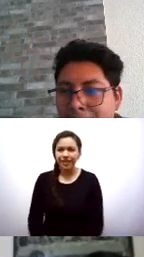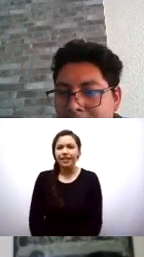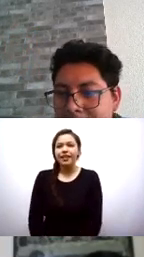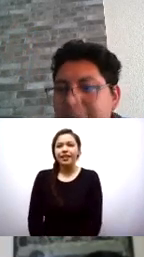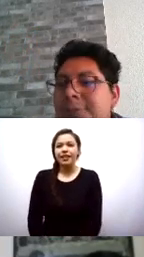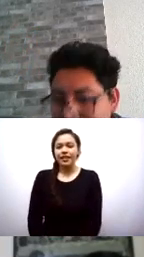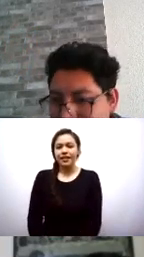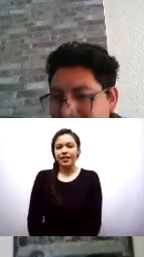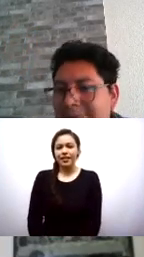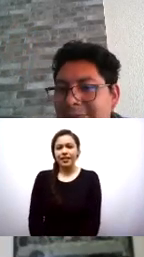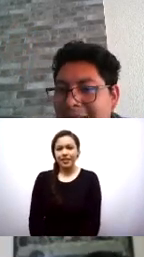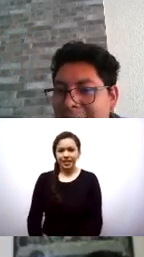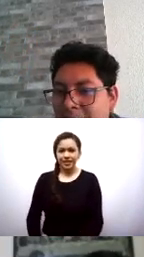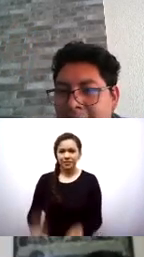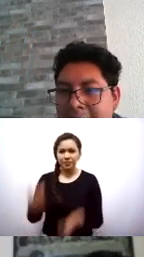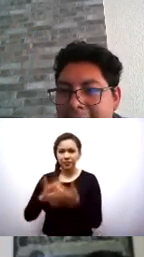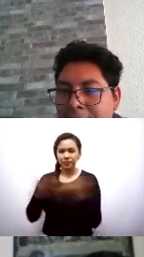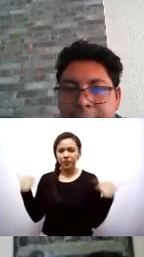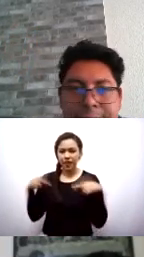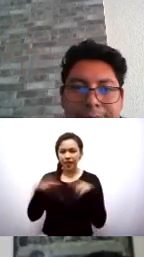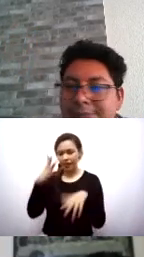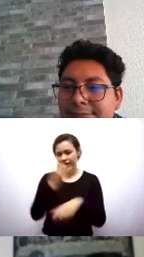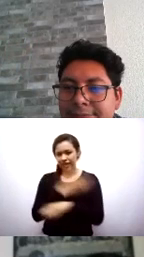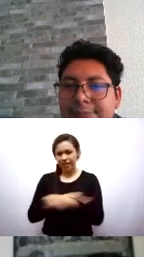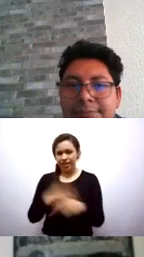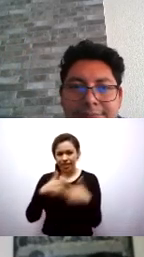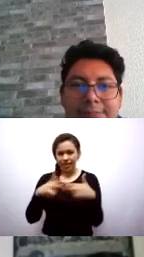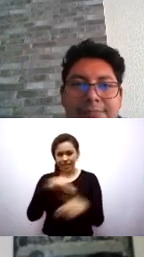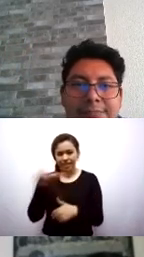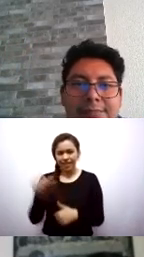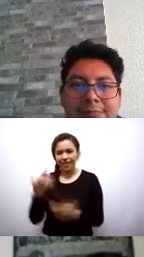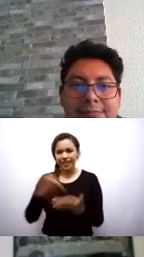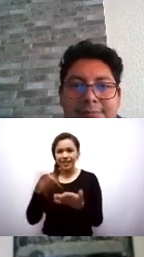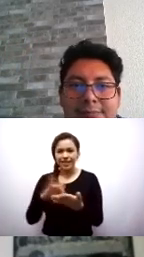Muchas gracias, maestro. Que tengan buena tarde. Hasta luego. Gracias, hasta luego.